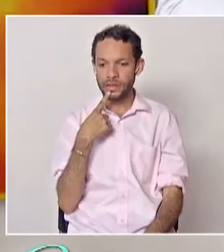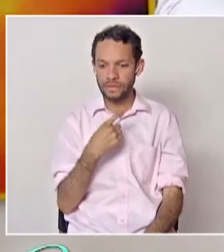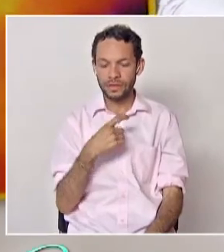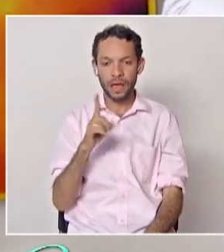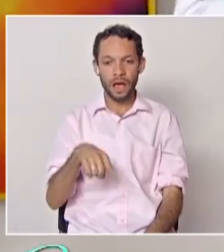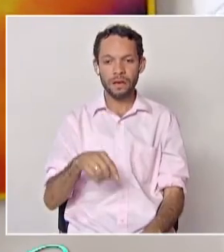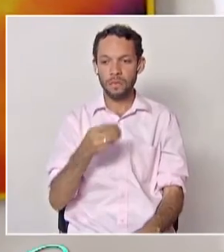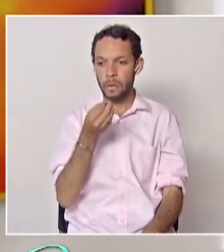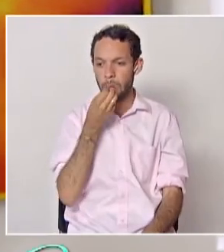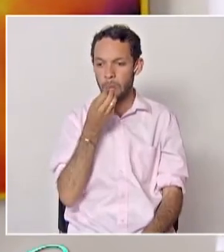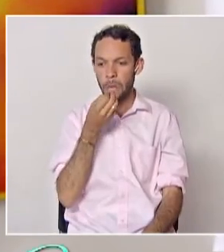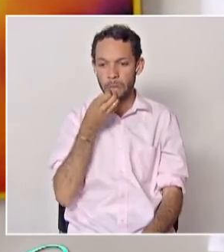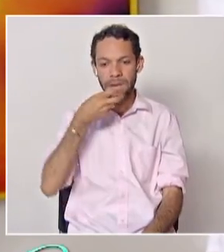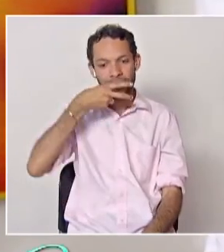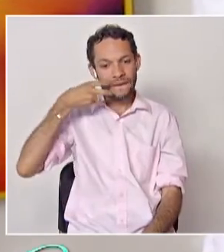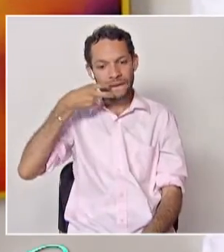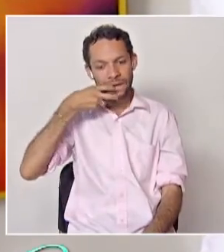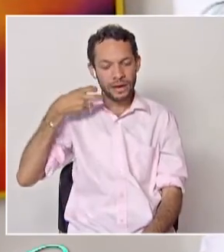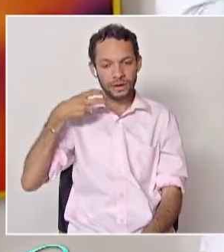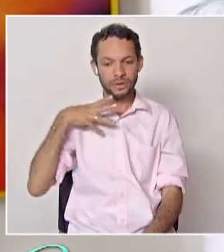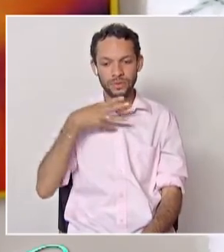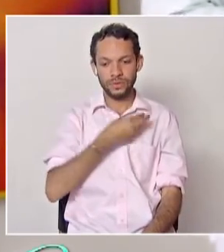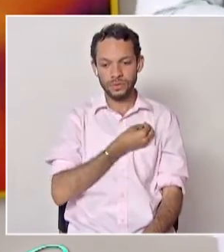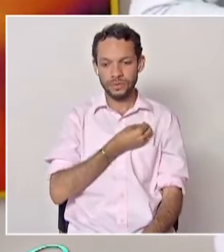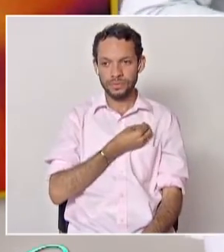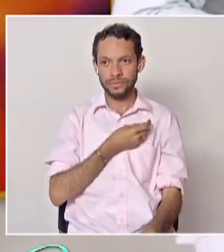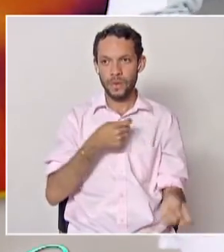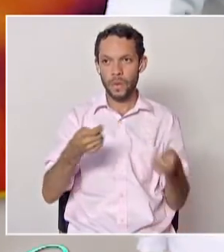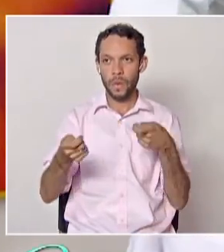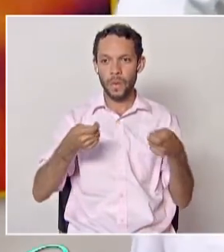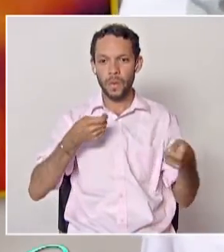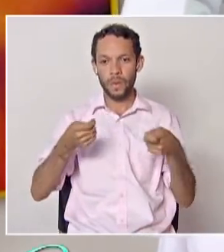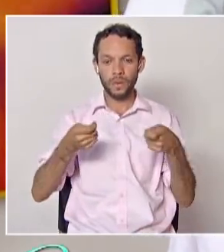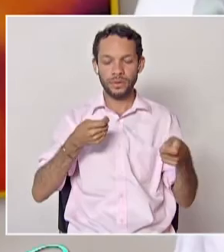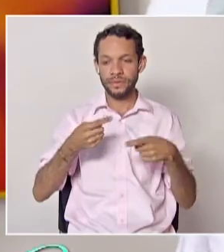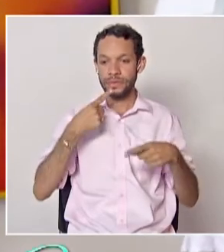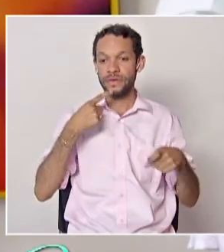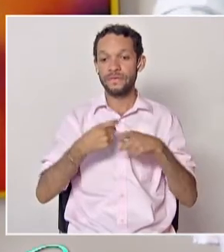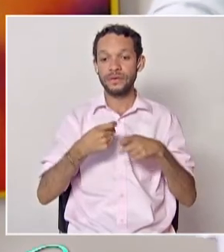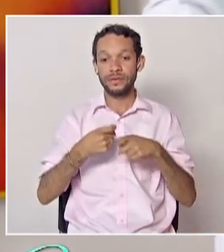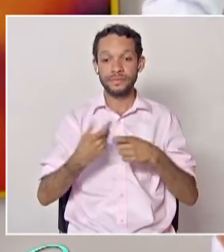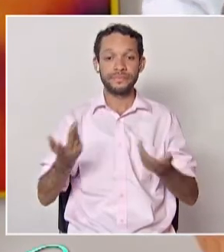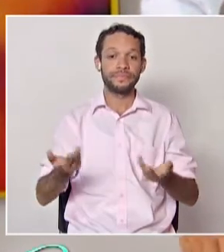dolor. Entonces nosotros siempre hacemos un proceso de manejo alimentario.